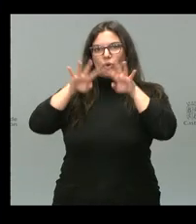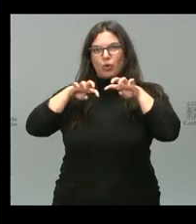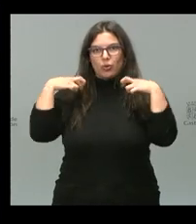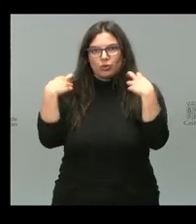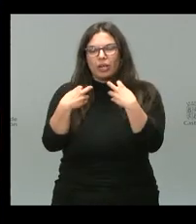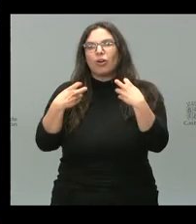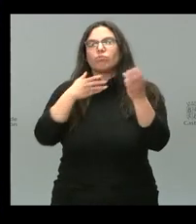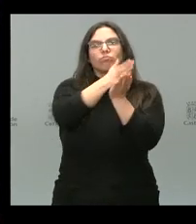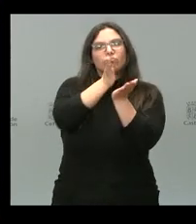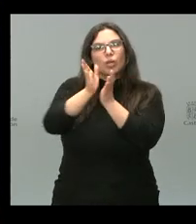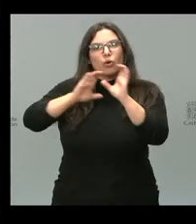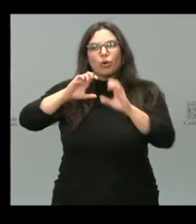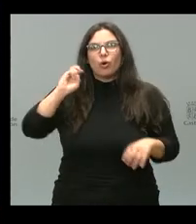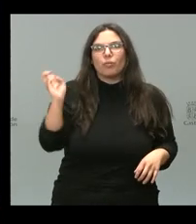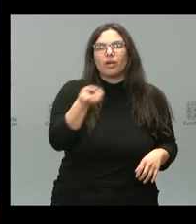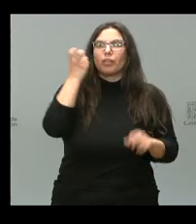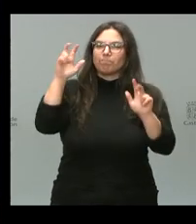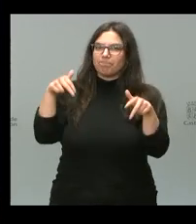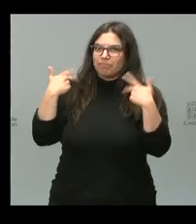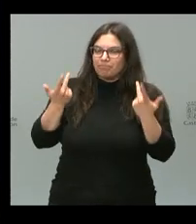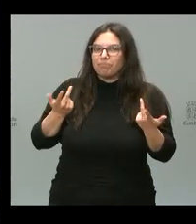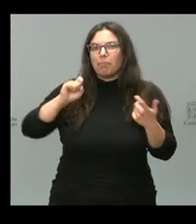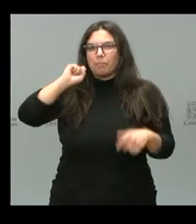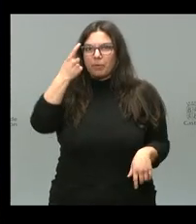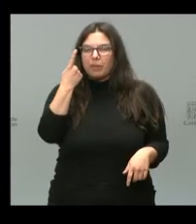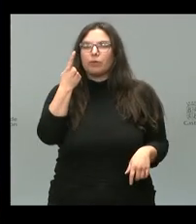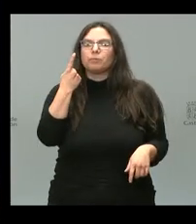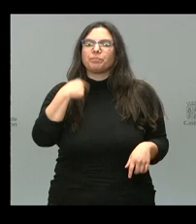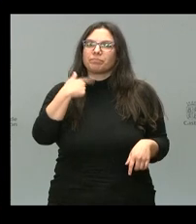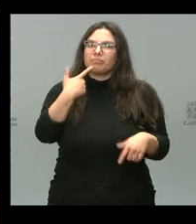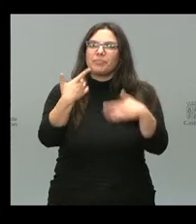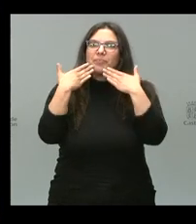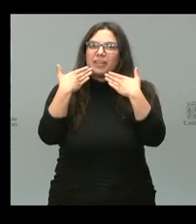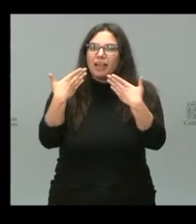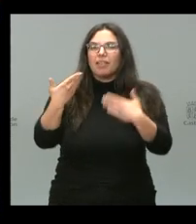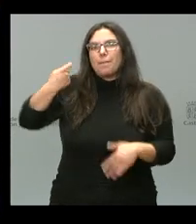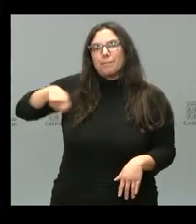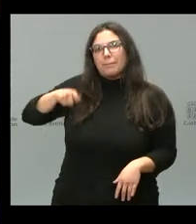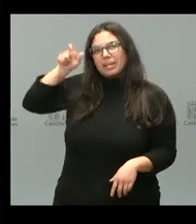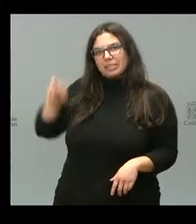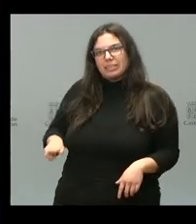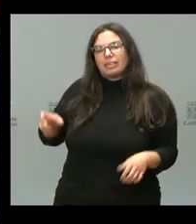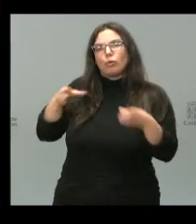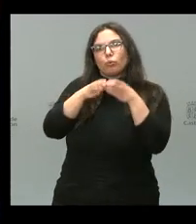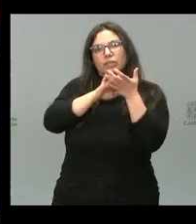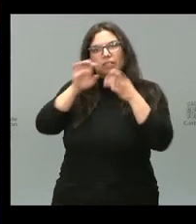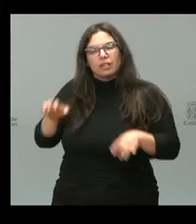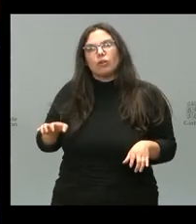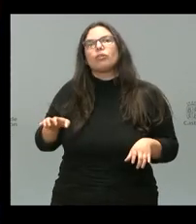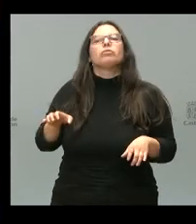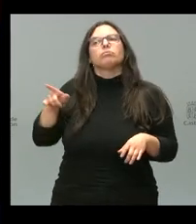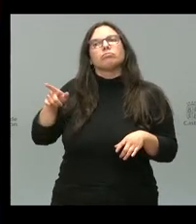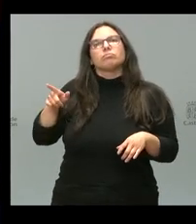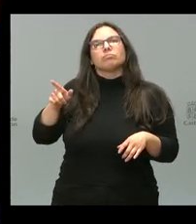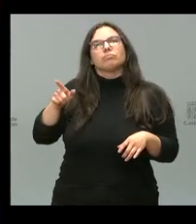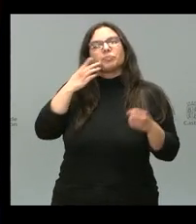comunicación permitidme en primer lugar que agradezca al presidente de la junta de Castilla y León La hospitalidad